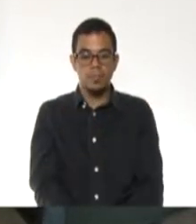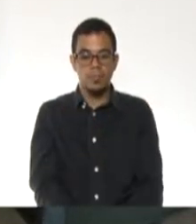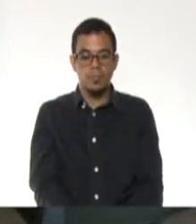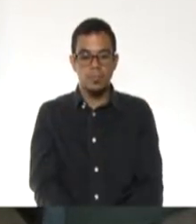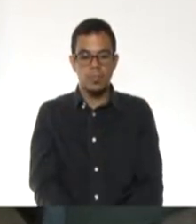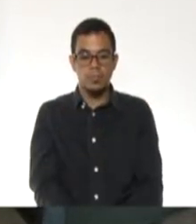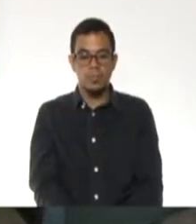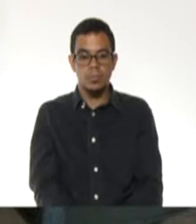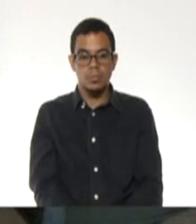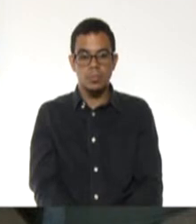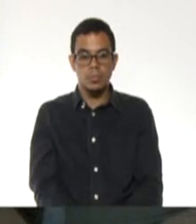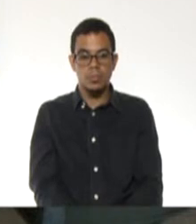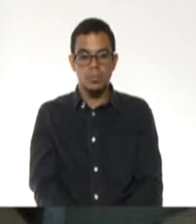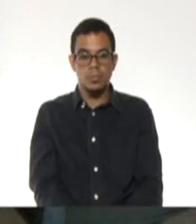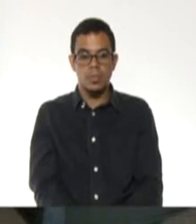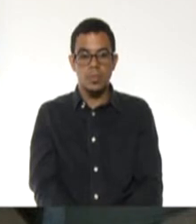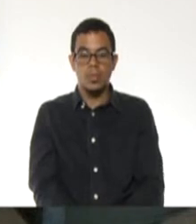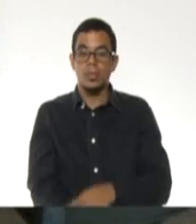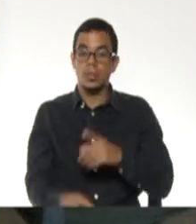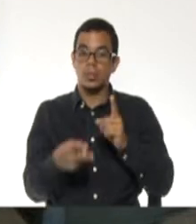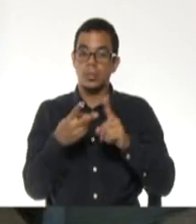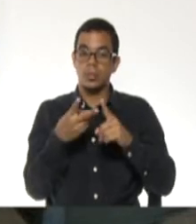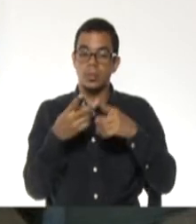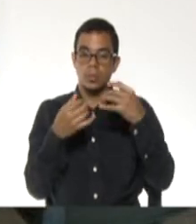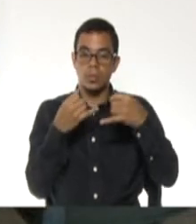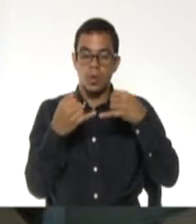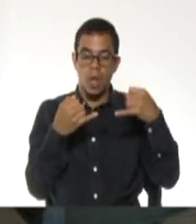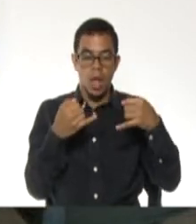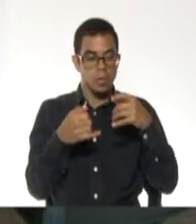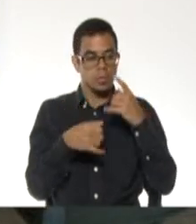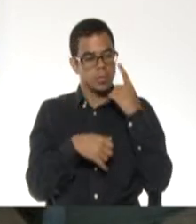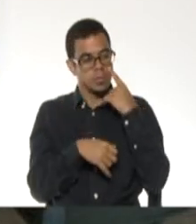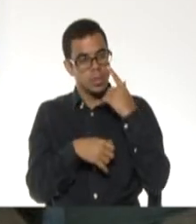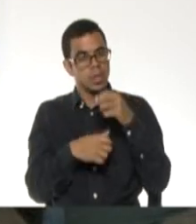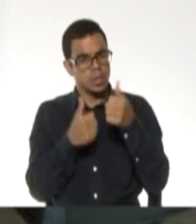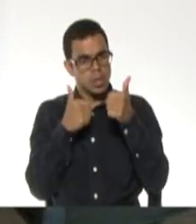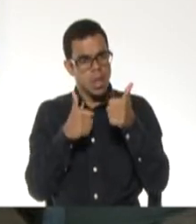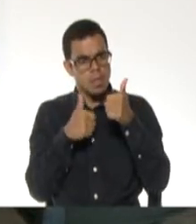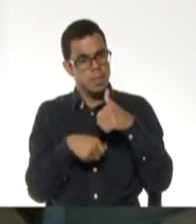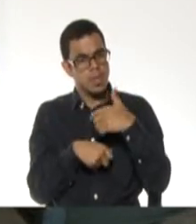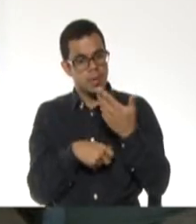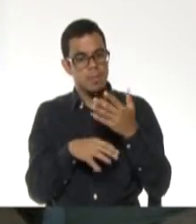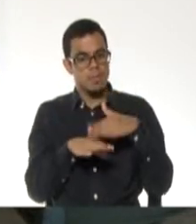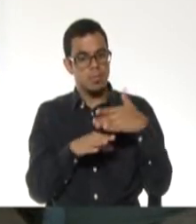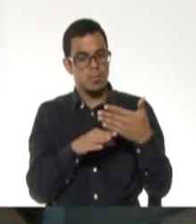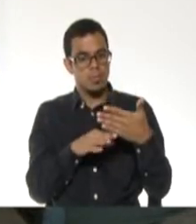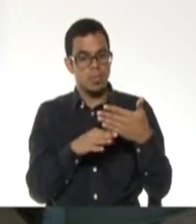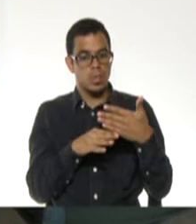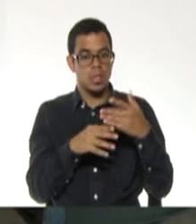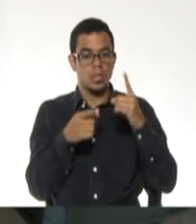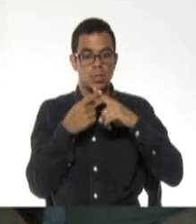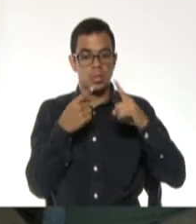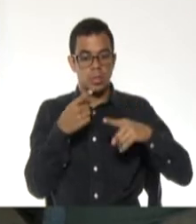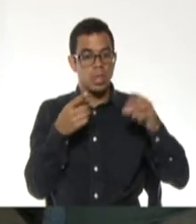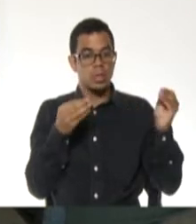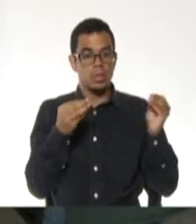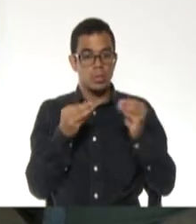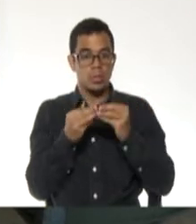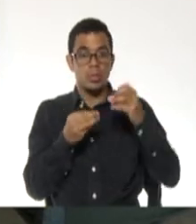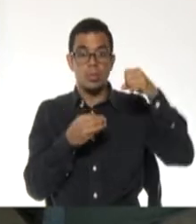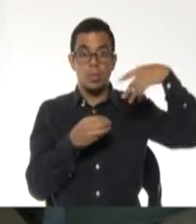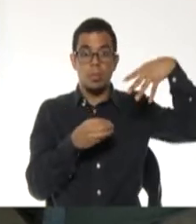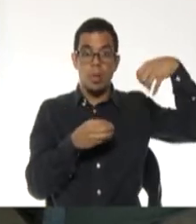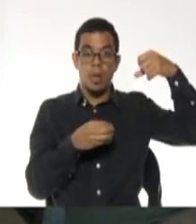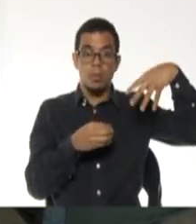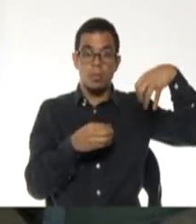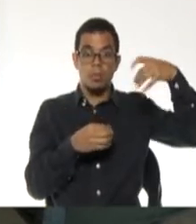está el otro lado del cable. Vemos que también funciona porque tenemos una señal lumínica que nos está indicando que